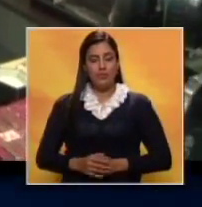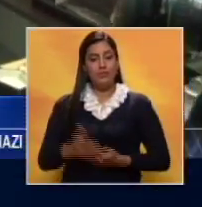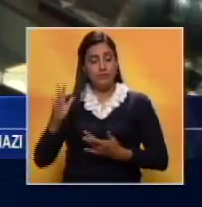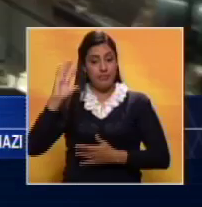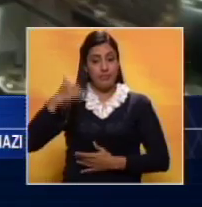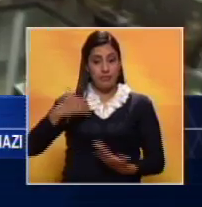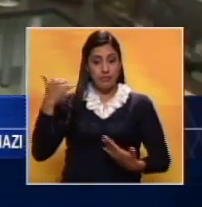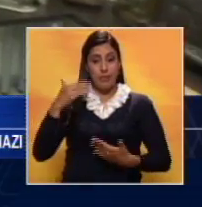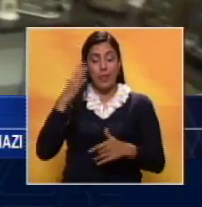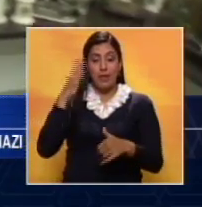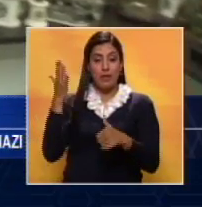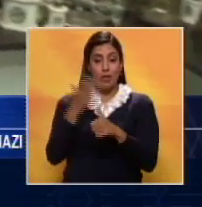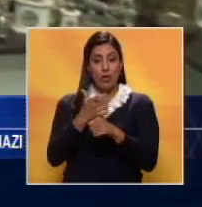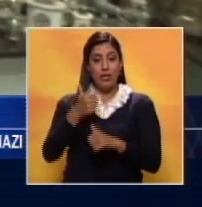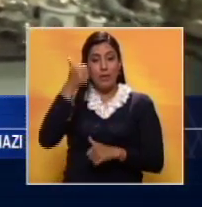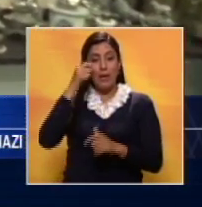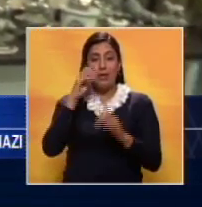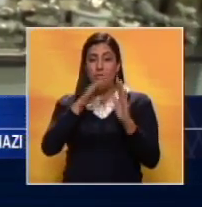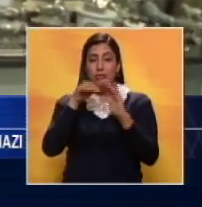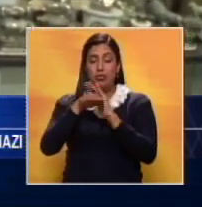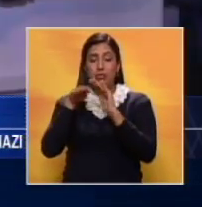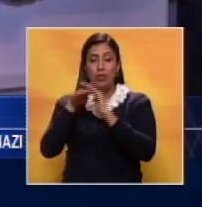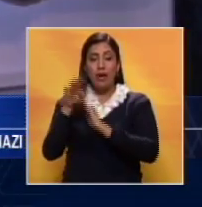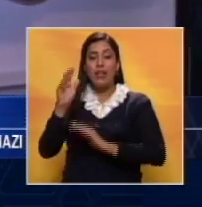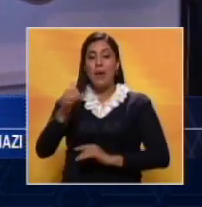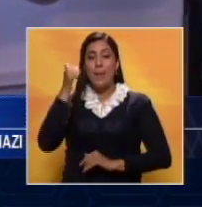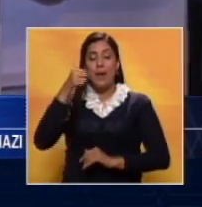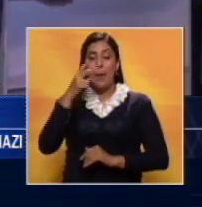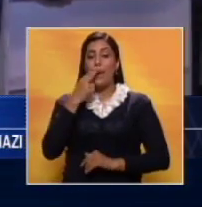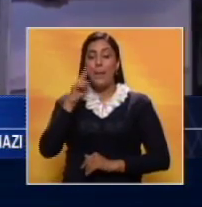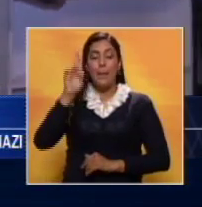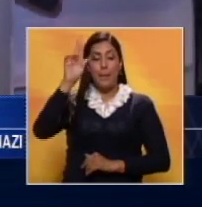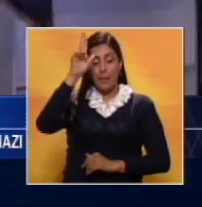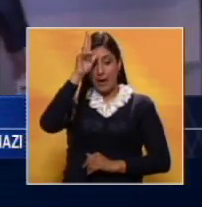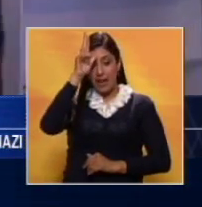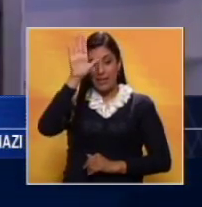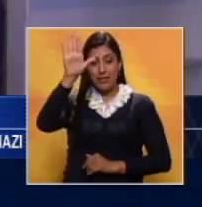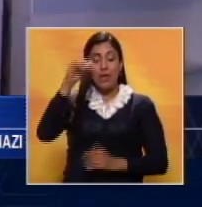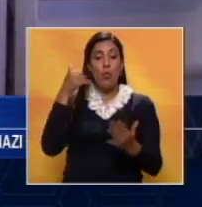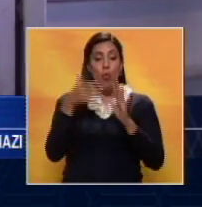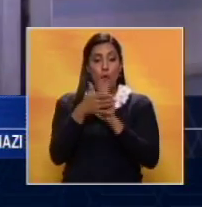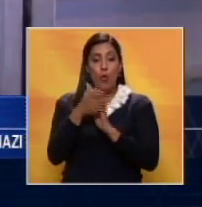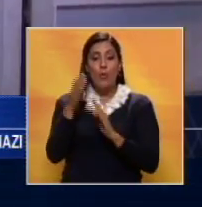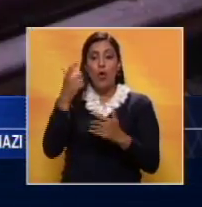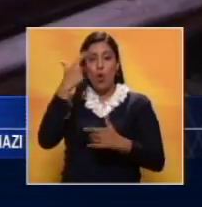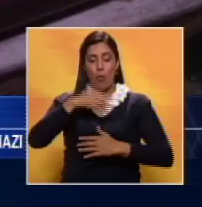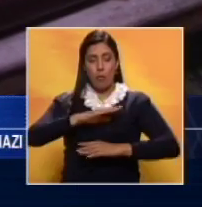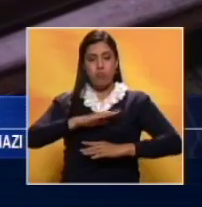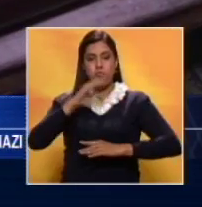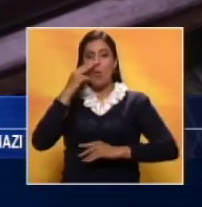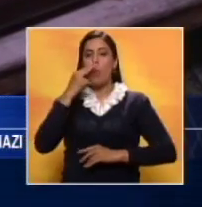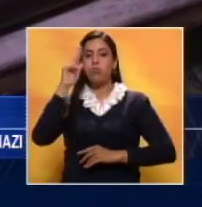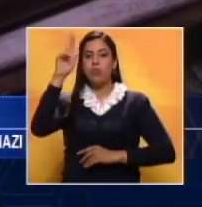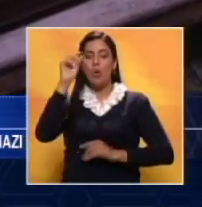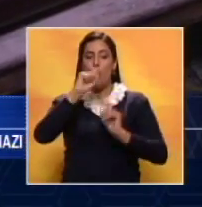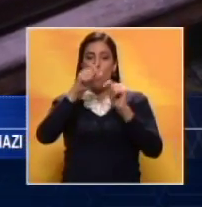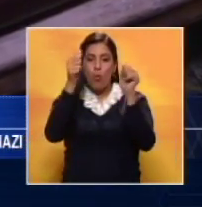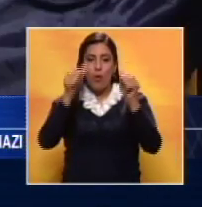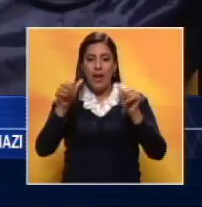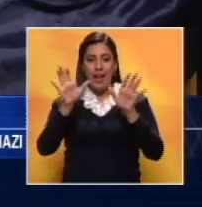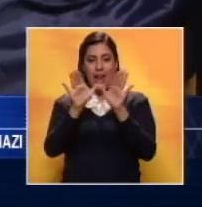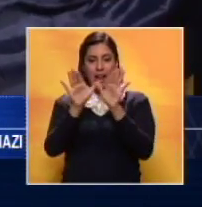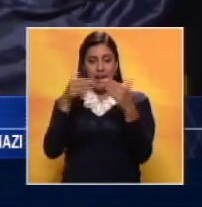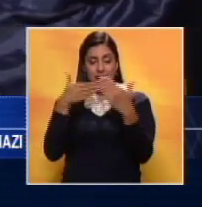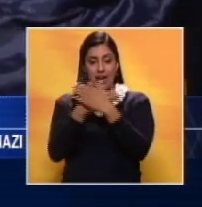En Argentina fue encontrada la mayor colección de objetos nazi en el país. Un busto de Hitler y la escultura de una